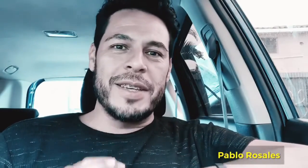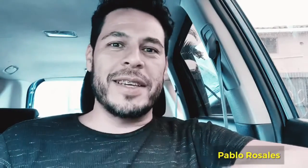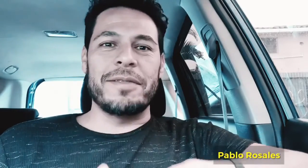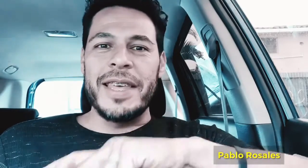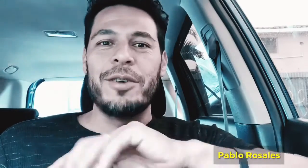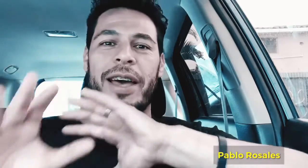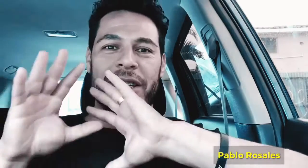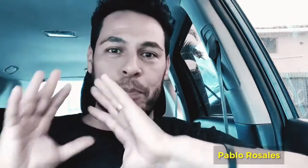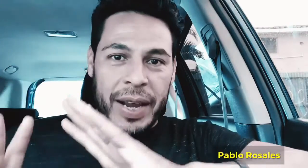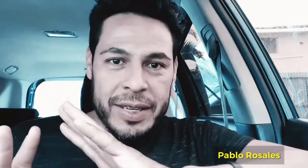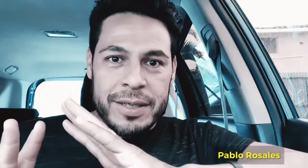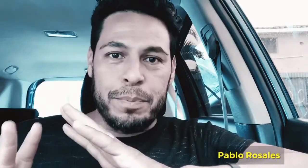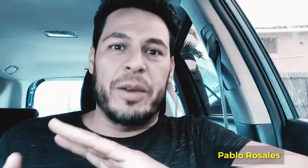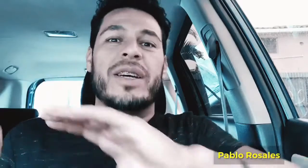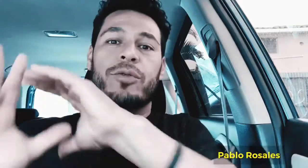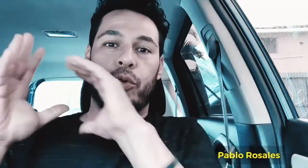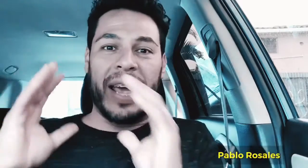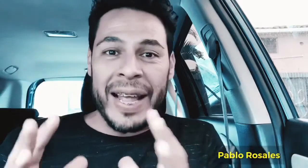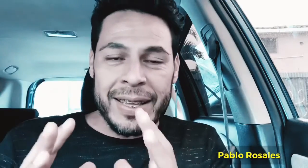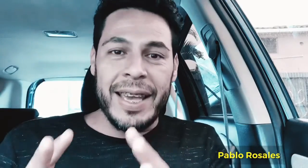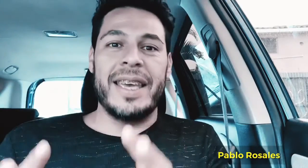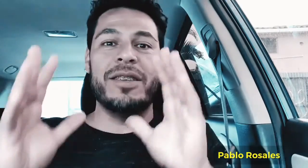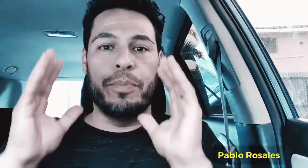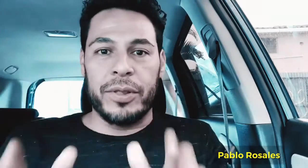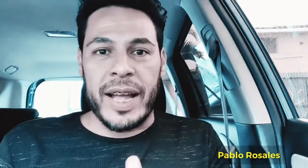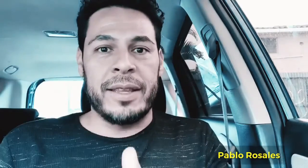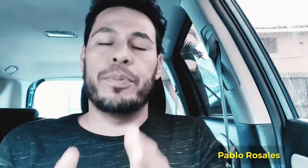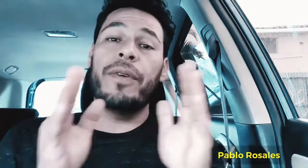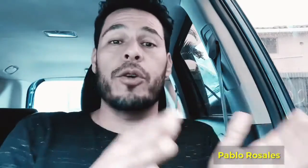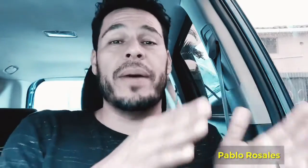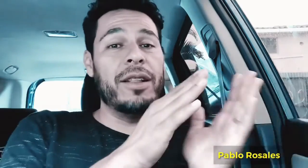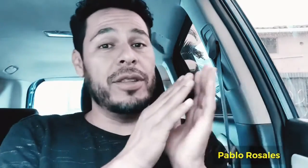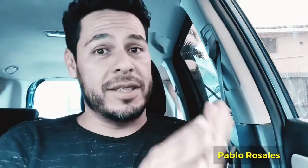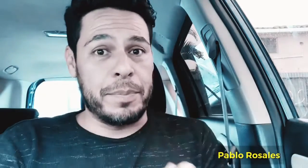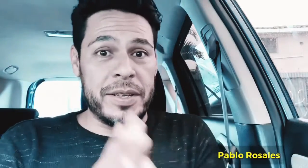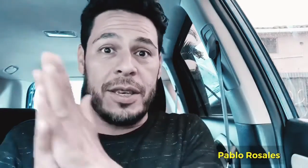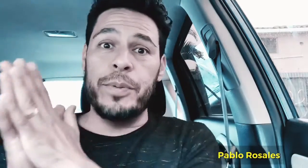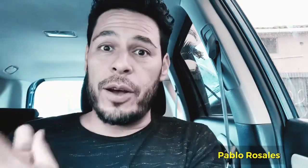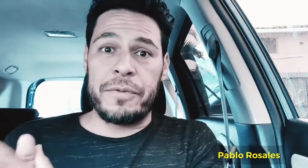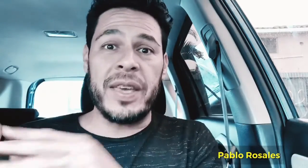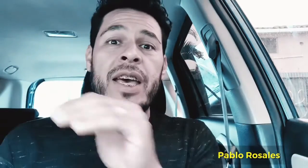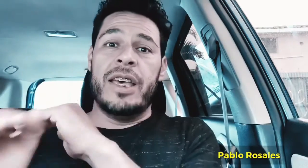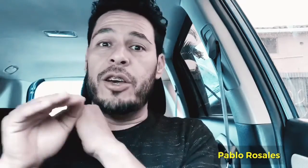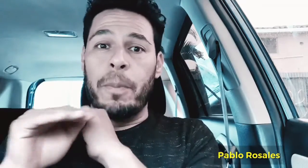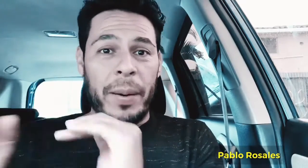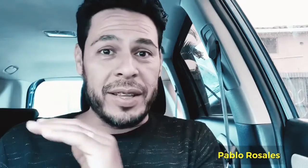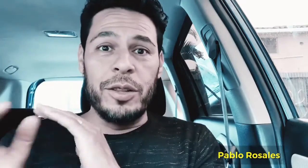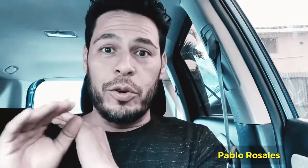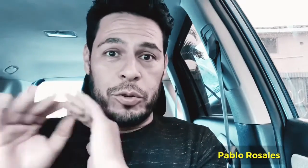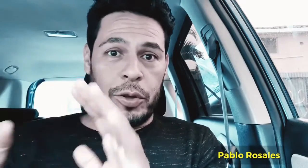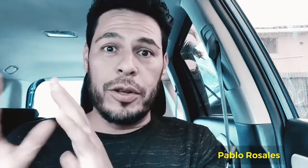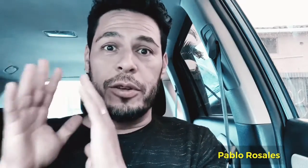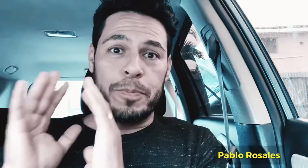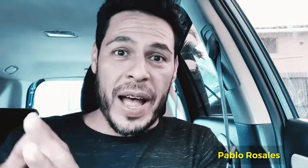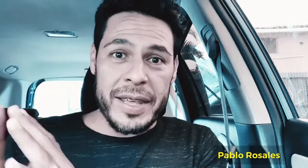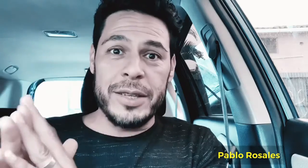Rosales. Voy a hacer este video express, pero es urgente y es importante. Por favor, véanlo desde principio a fin y compártanlo